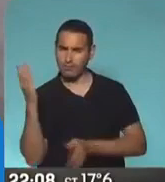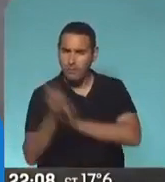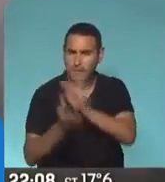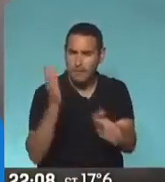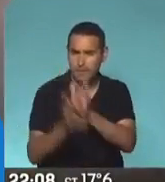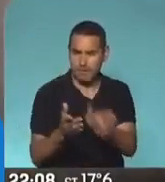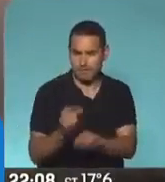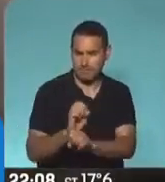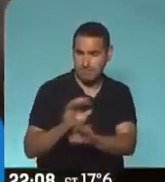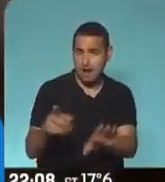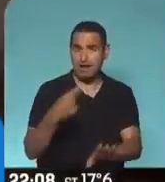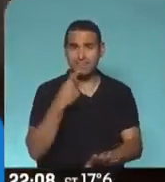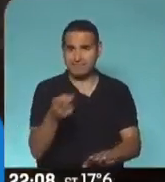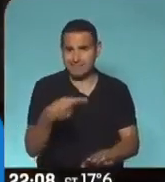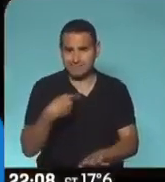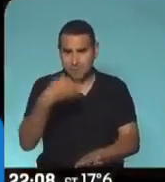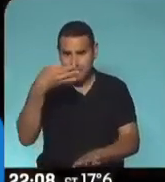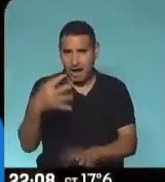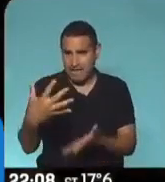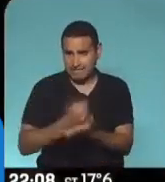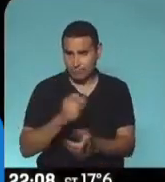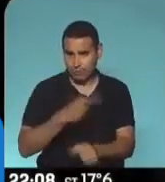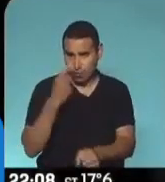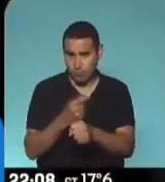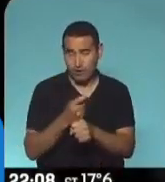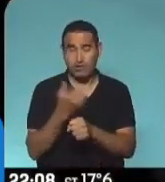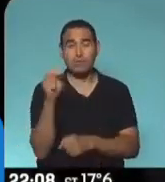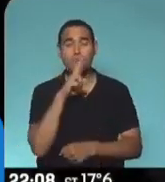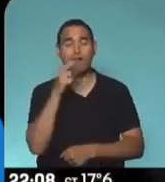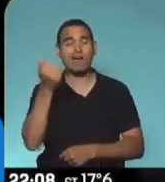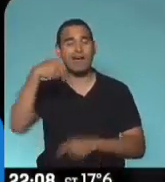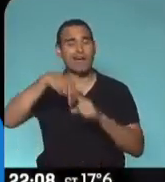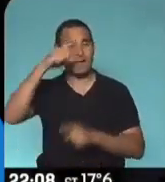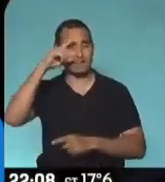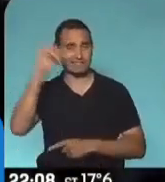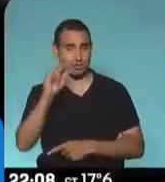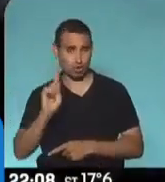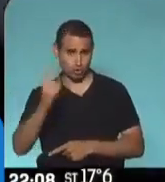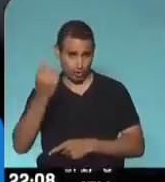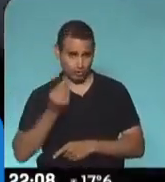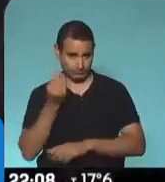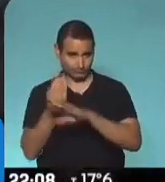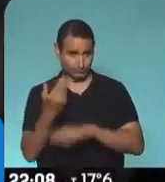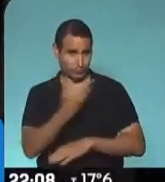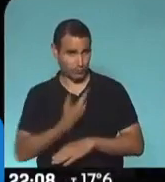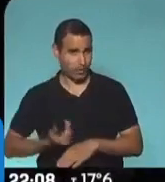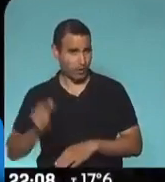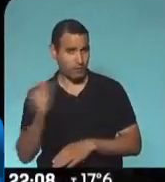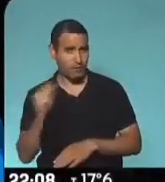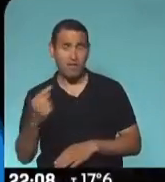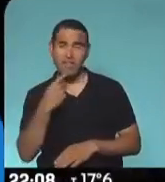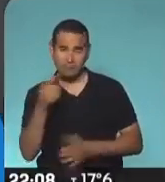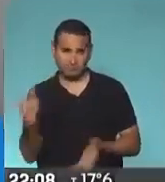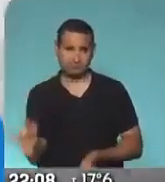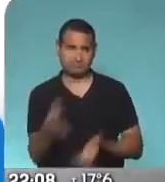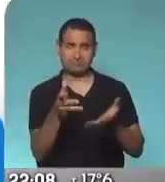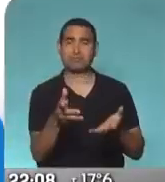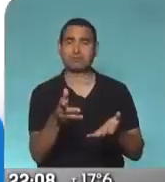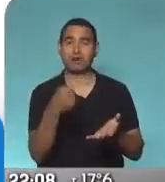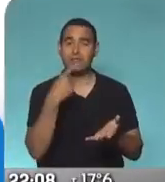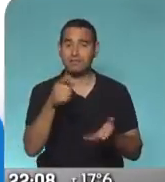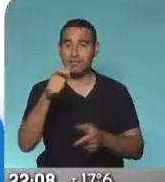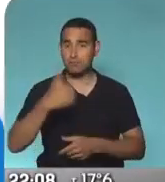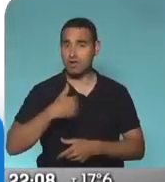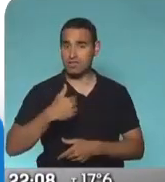social, calificando de inadmisible el decreto de Jeanine Áñez, la autoproclamada presidenta interina, que exime la responsabilidad penal a